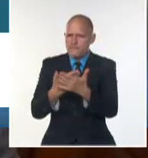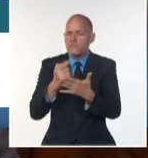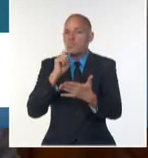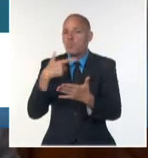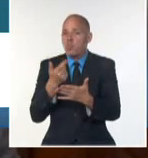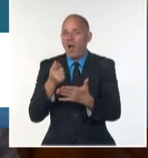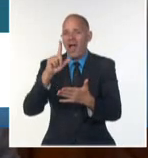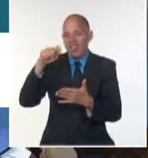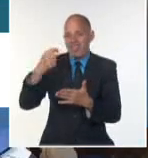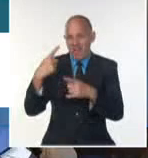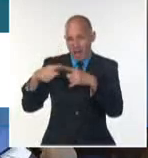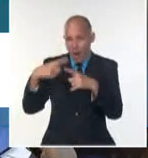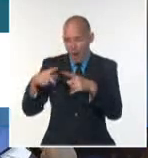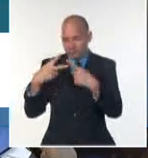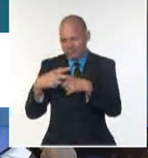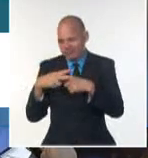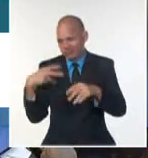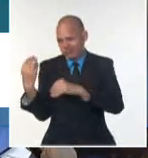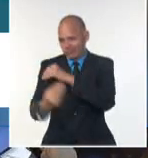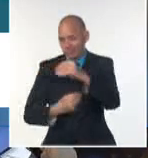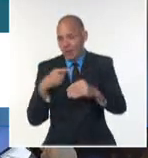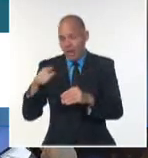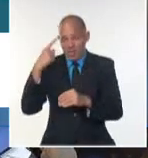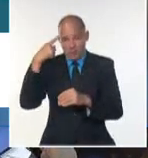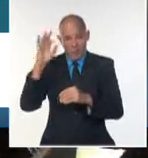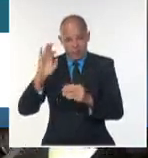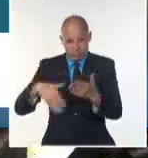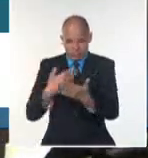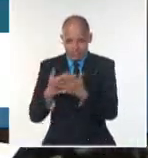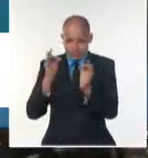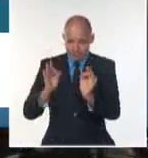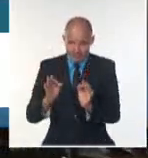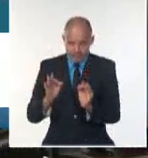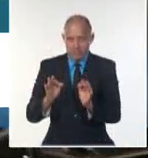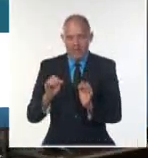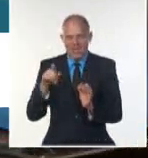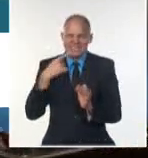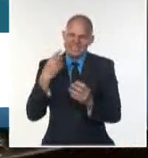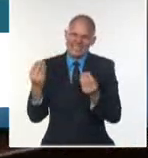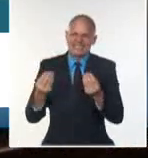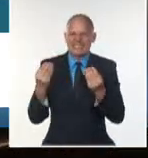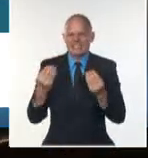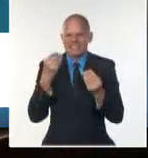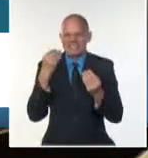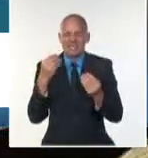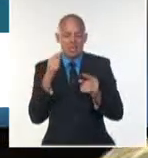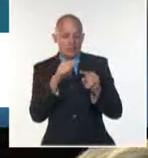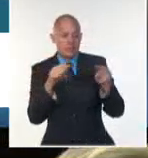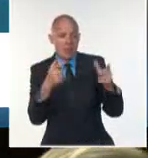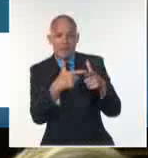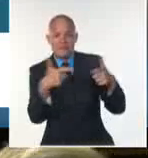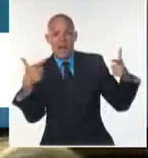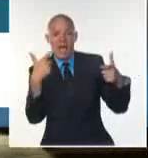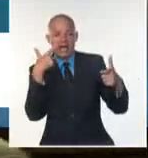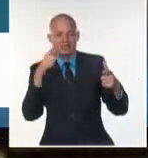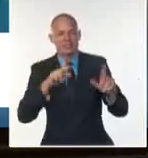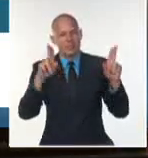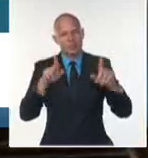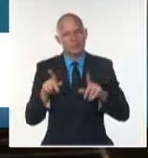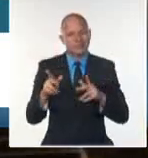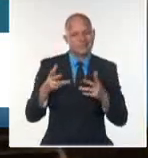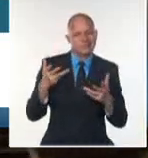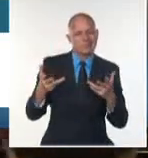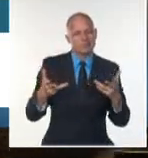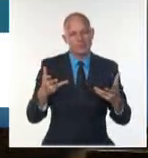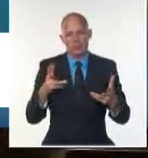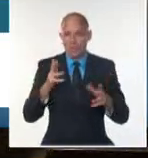en línea con la filosofía socioeconómica promulgada por ese mandatario. Pero Milei carece de mayoría propia en la Cámara Alta del Congreso. Pactos de